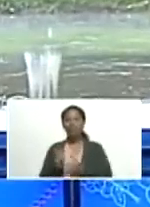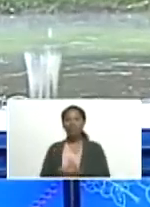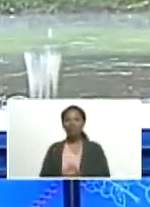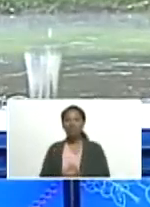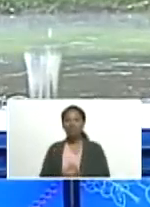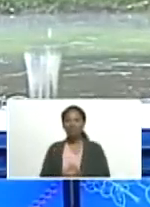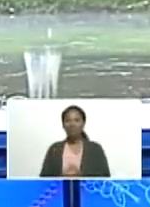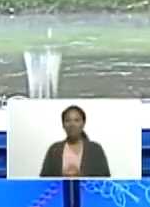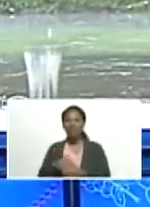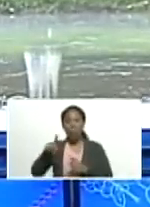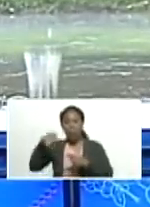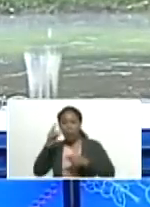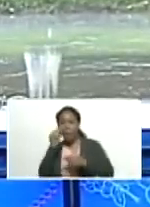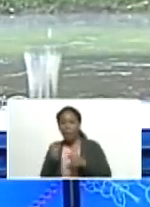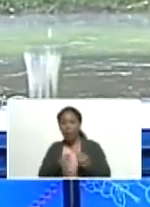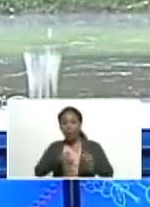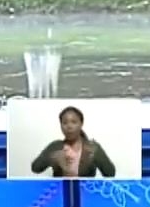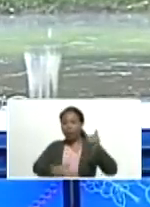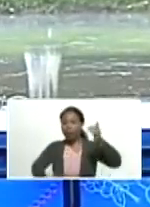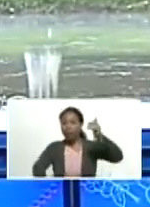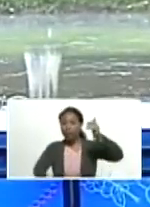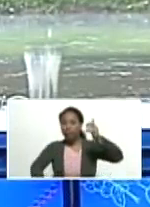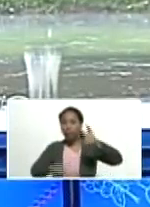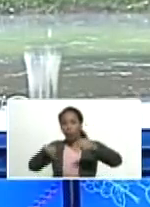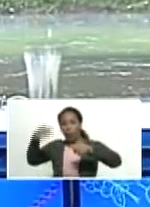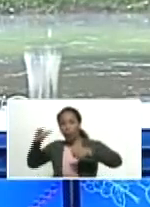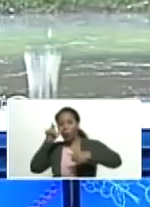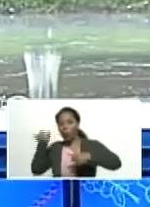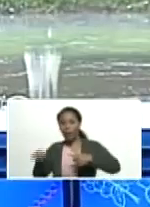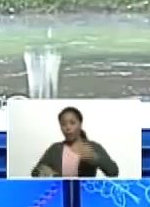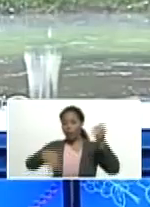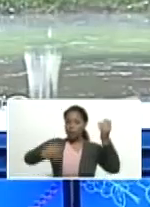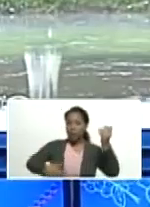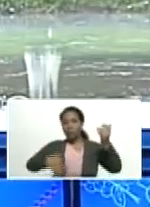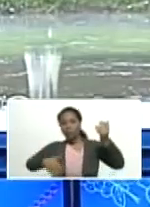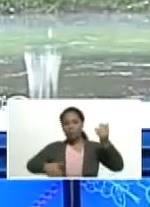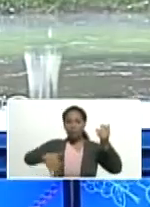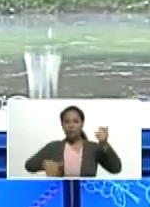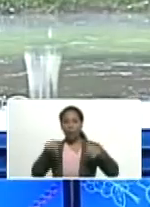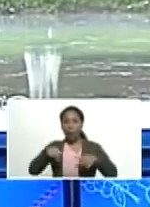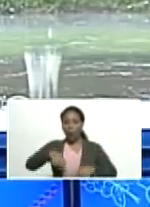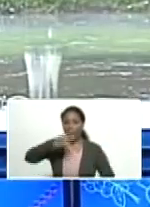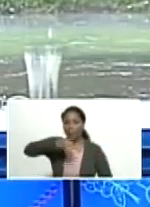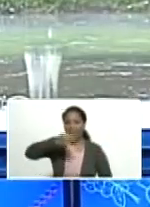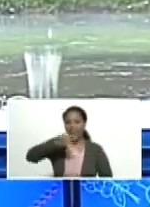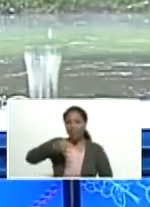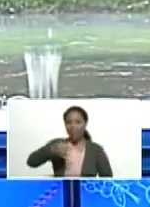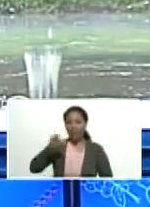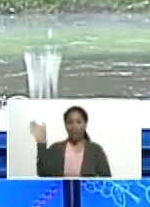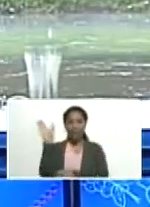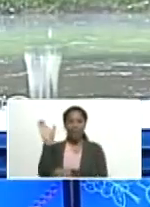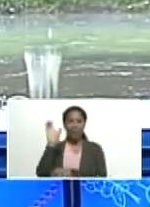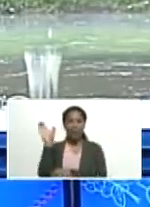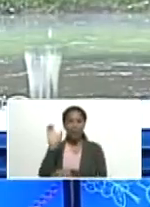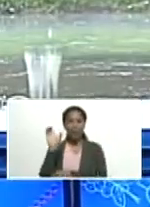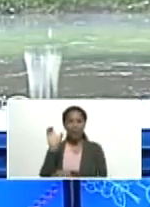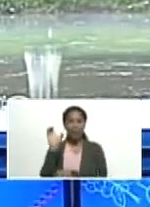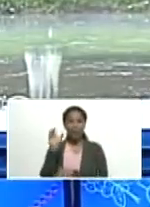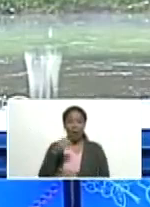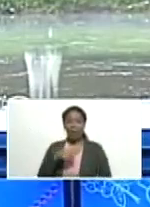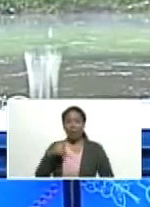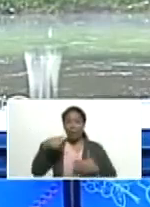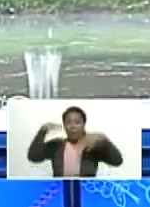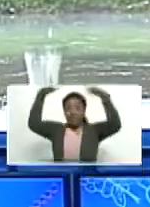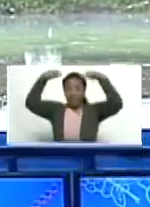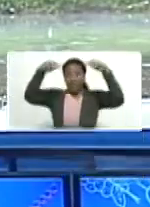en el bajo y Ricardo Silva en el cuatro, en esta tarde caraqueña donde nos cayó una lata